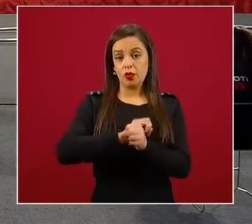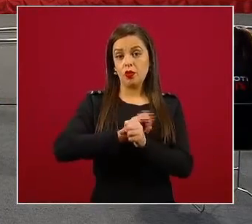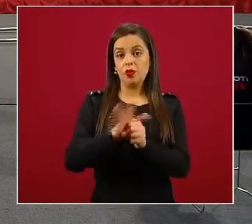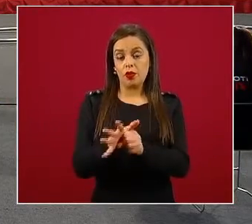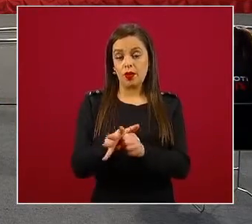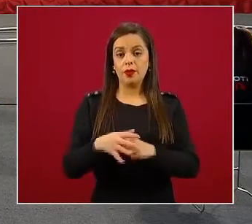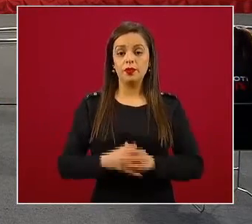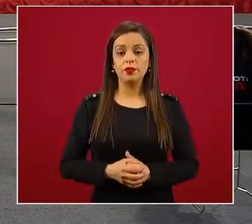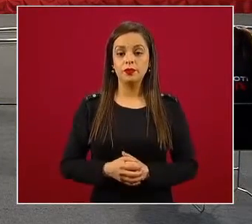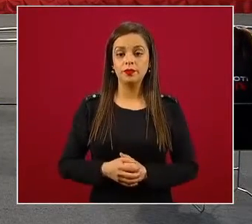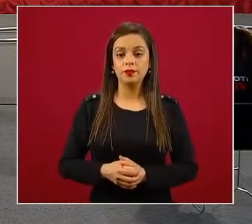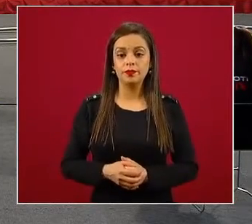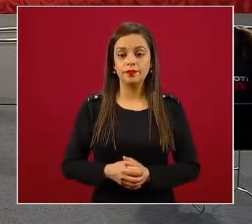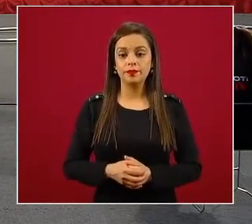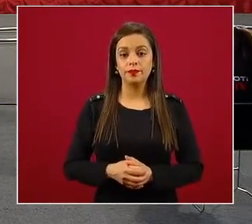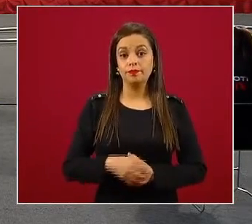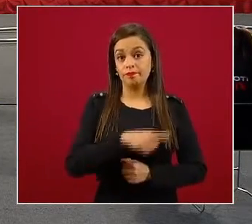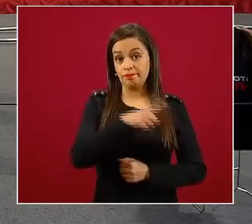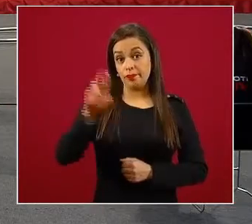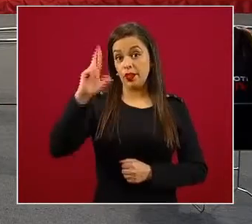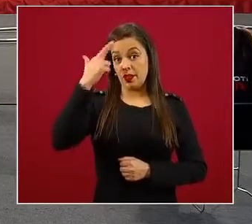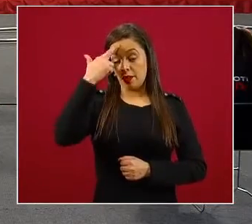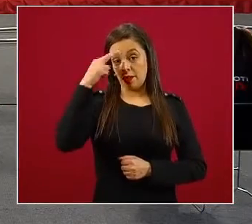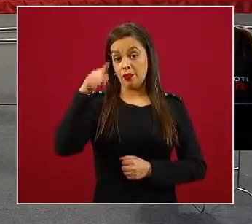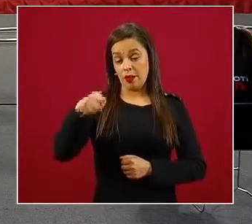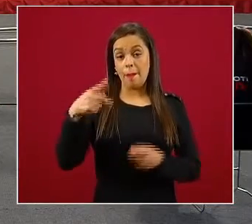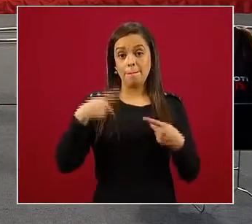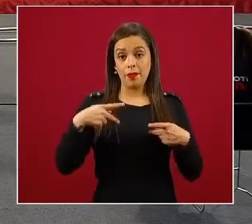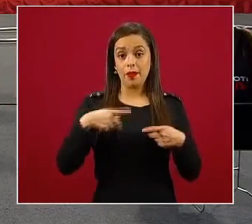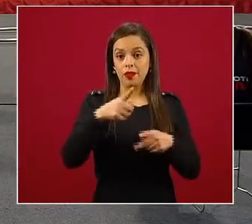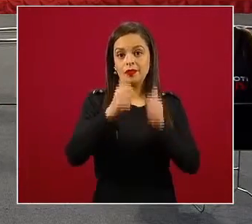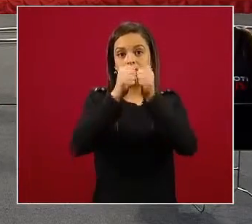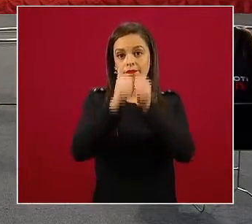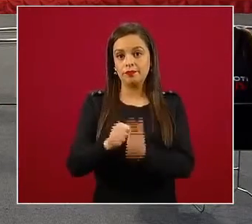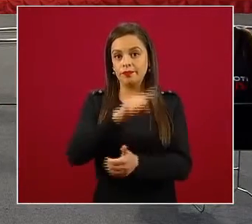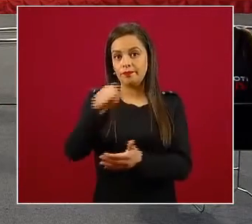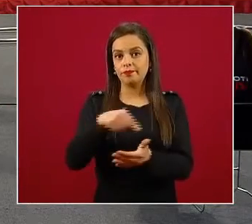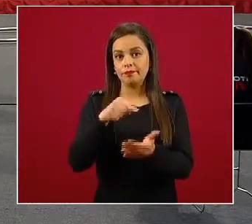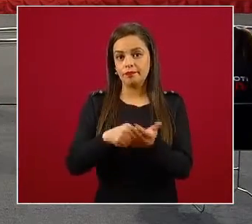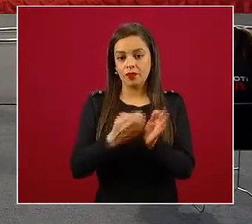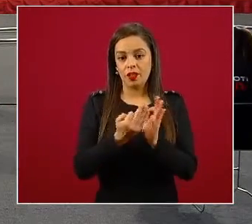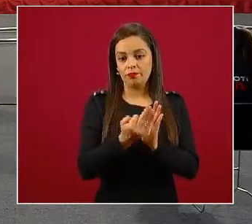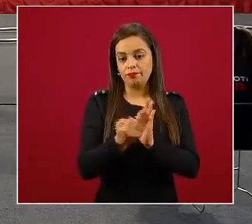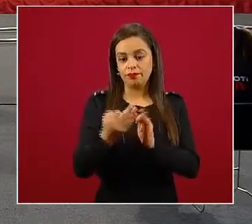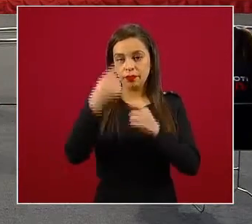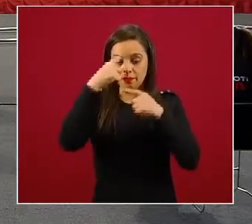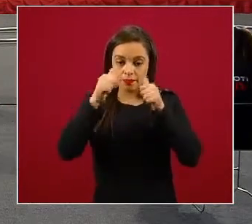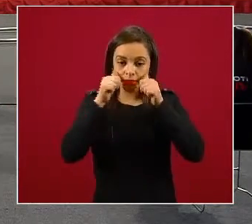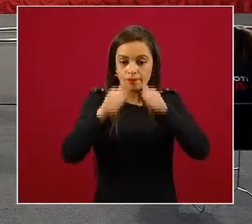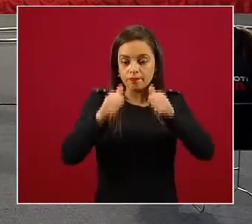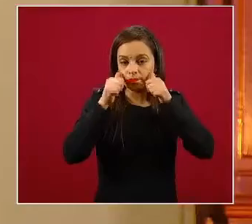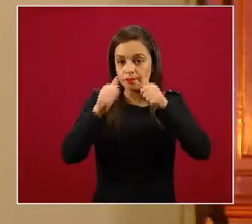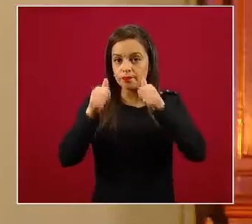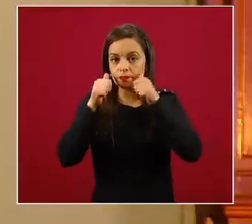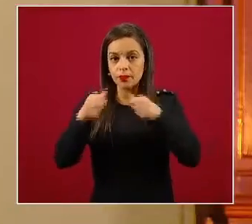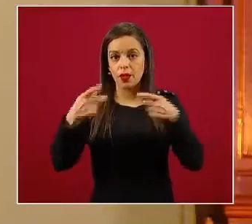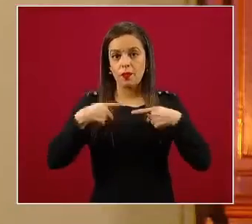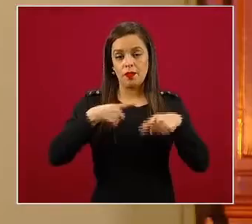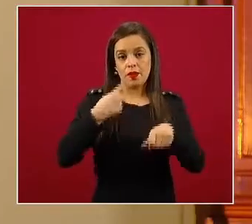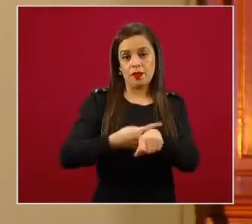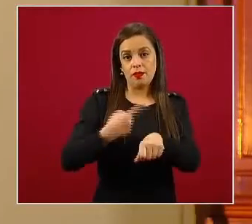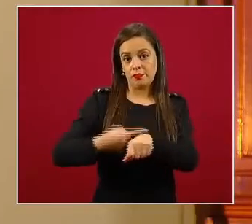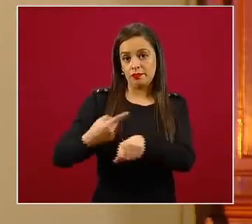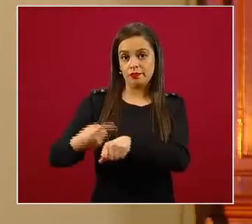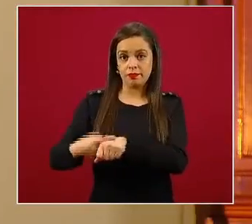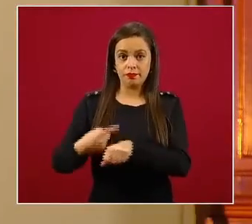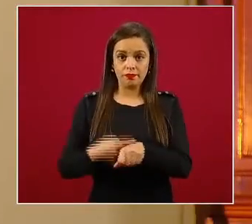que el personal de salud, pues bueno, es el que está precisamente en la primera línea de atención a las personas que en